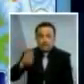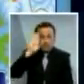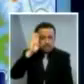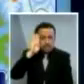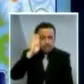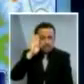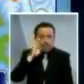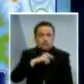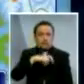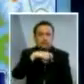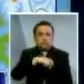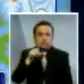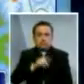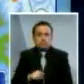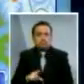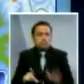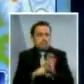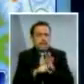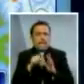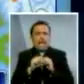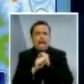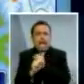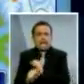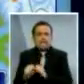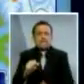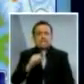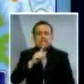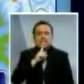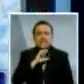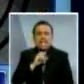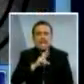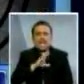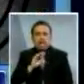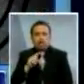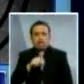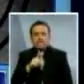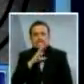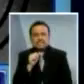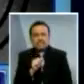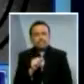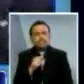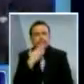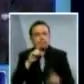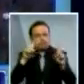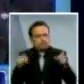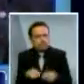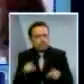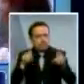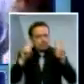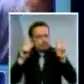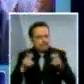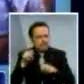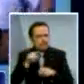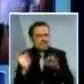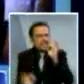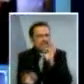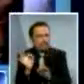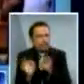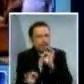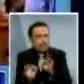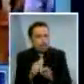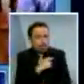socialista, aplicaron la ley antiterrorista también. Entre paréntesis, los tribunales, quiero aclararle algo también a los espectadores,